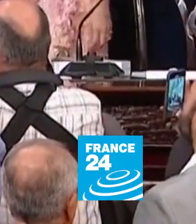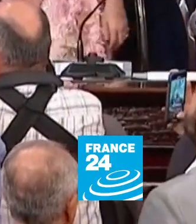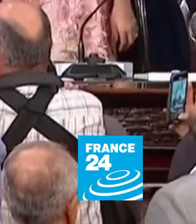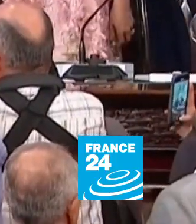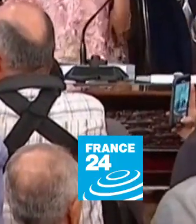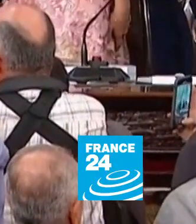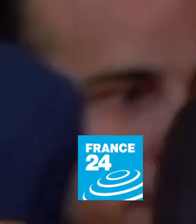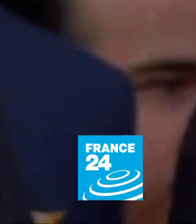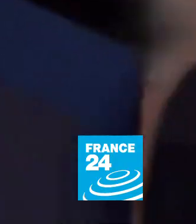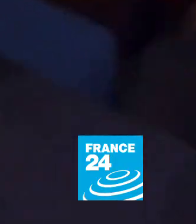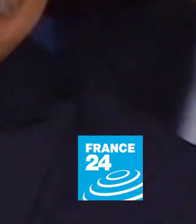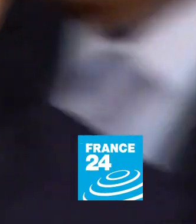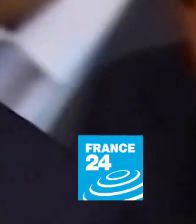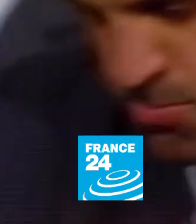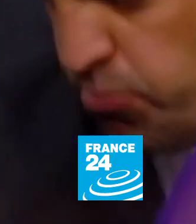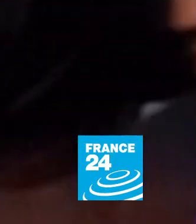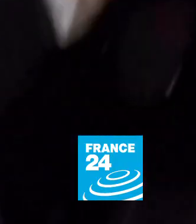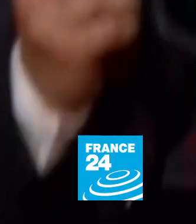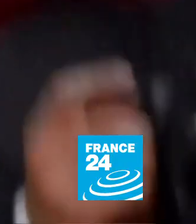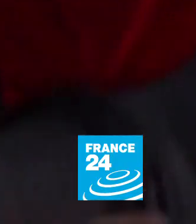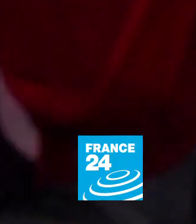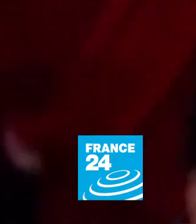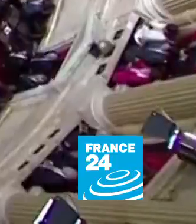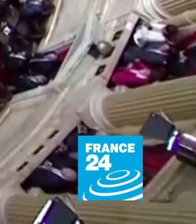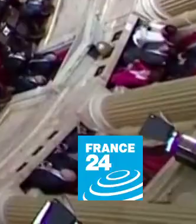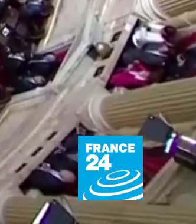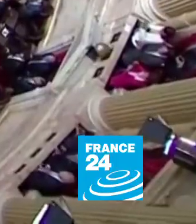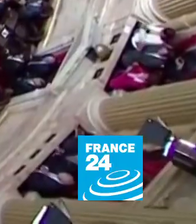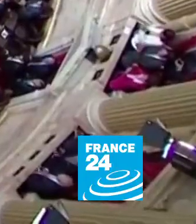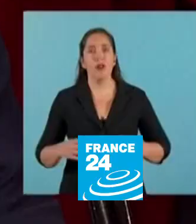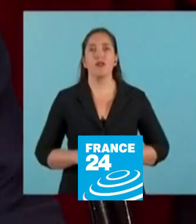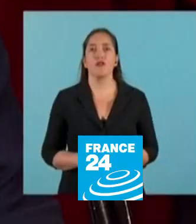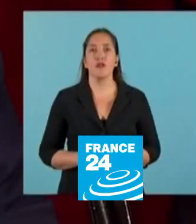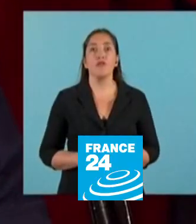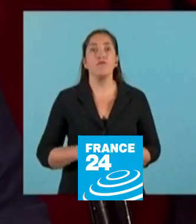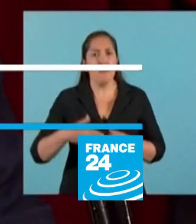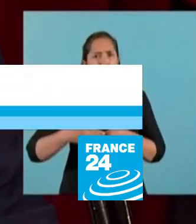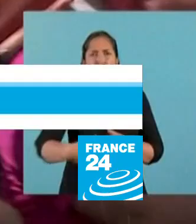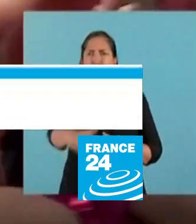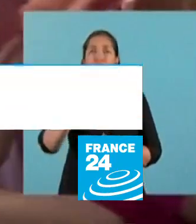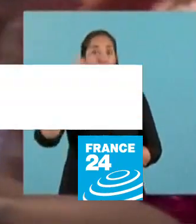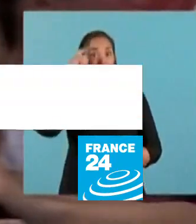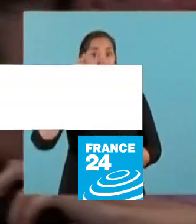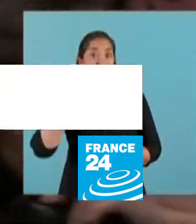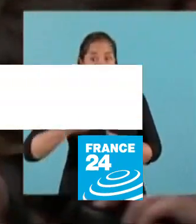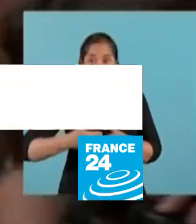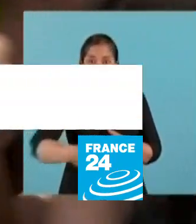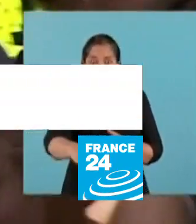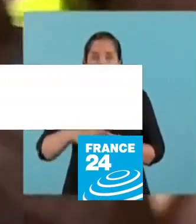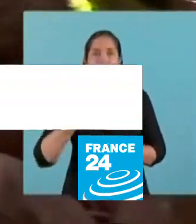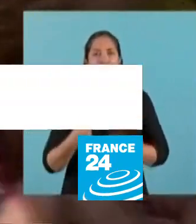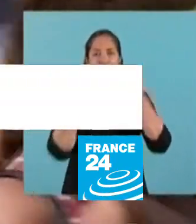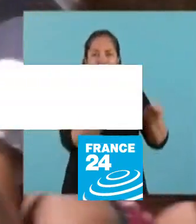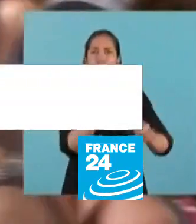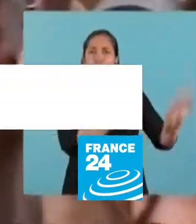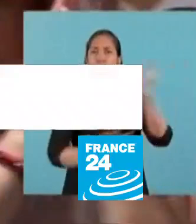Era el anuncio más esperado en la apertura de sesiones parlamentarias. Dentro de los próximos 10 días presentaré